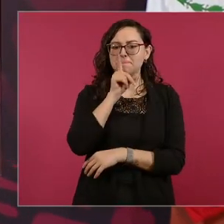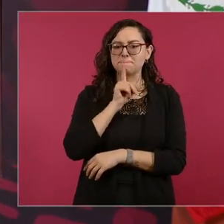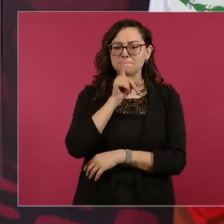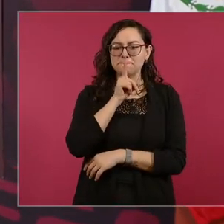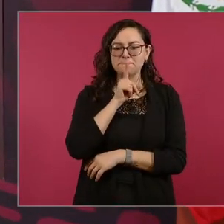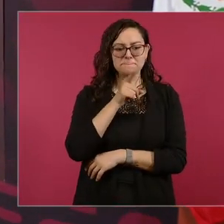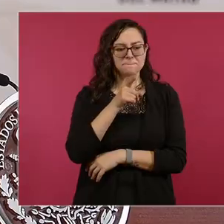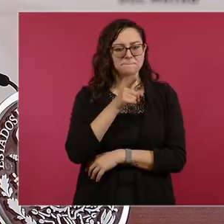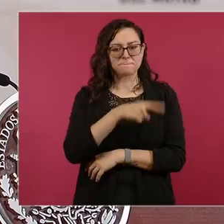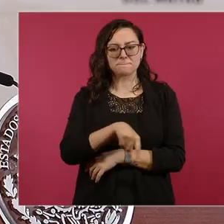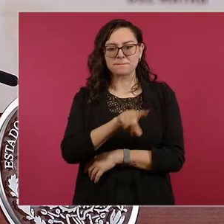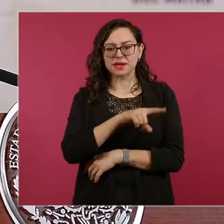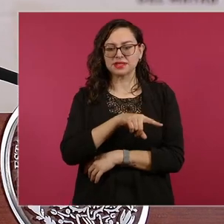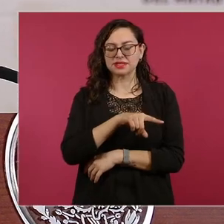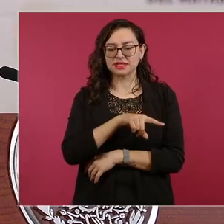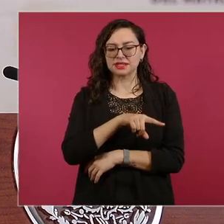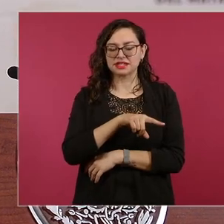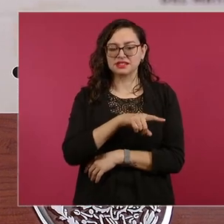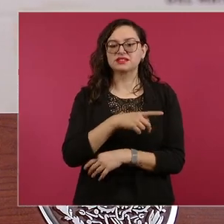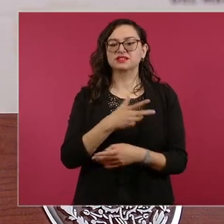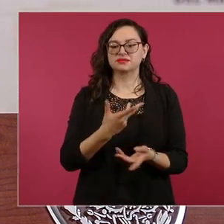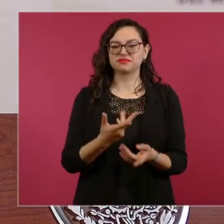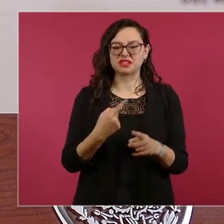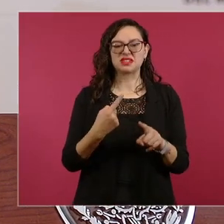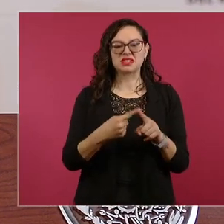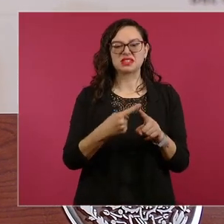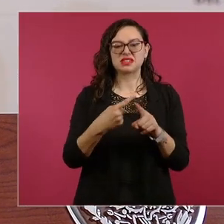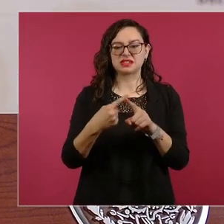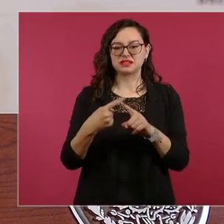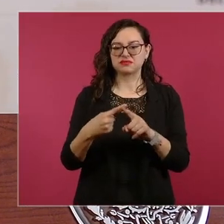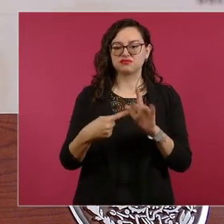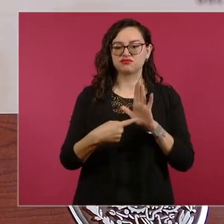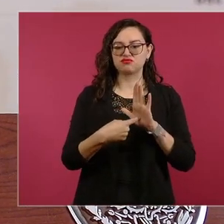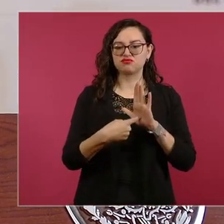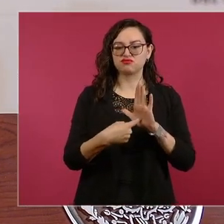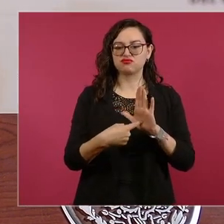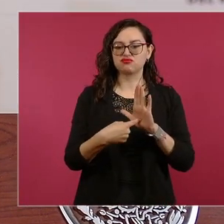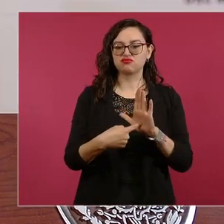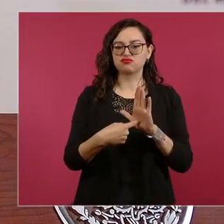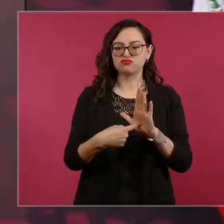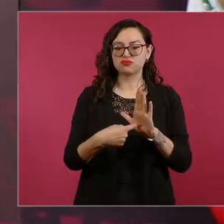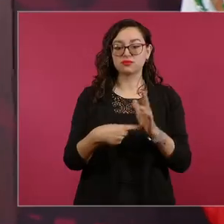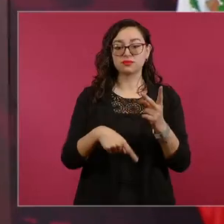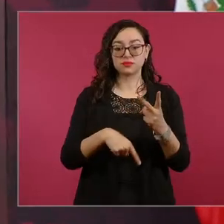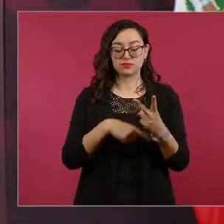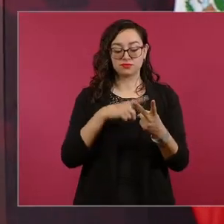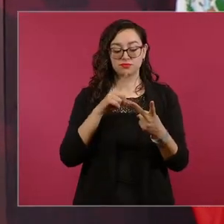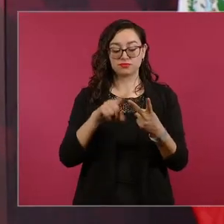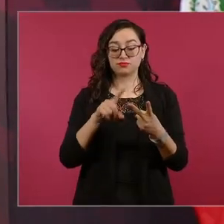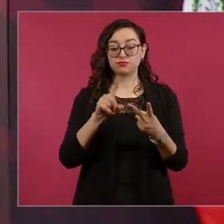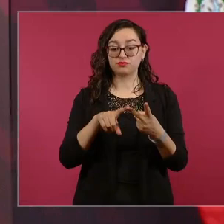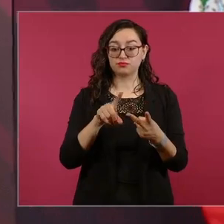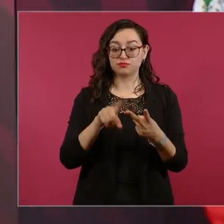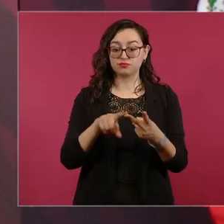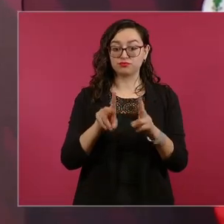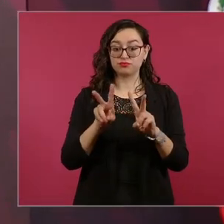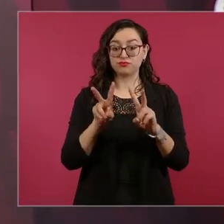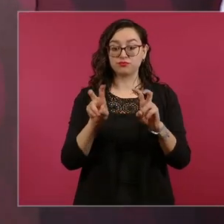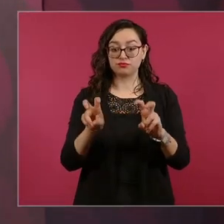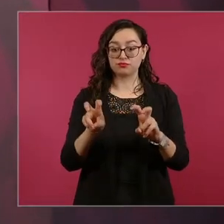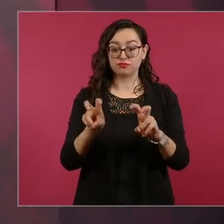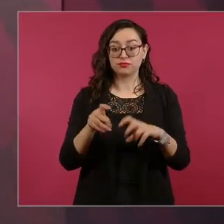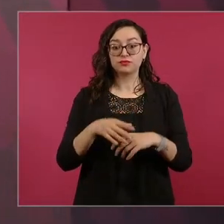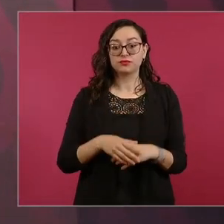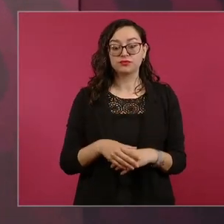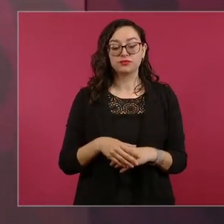sobre los juicios fiscales de